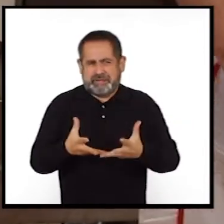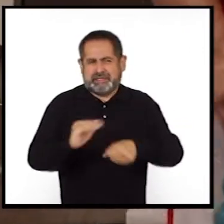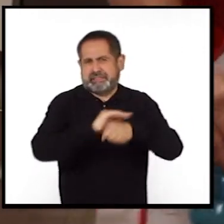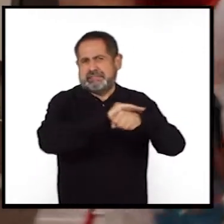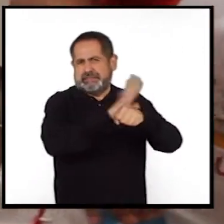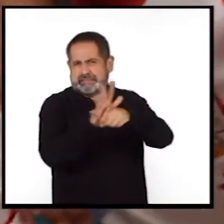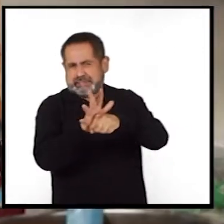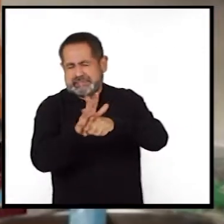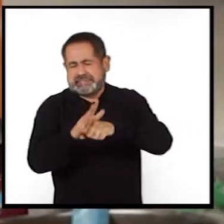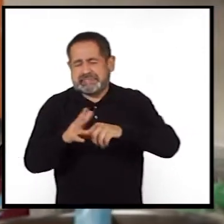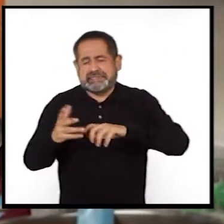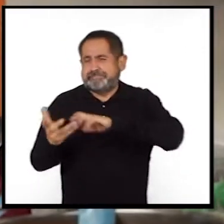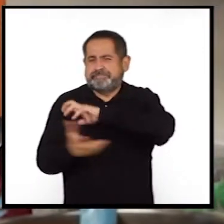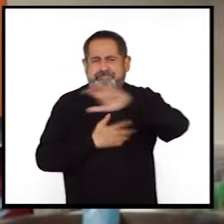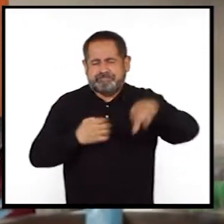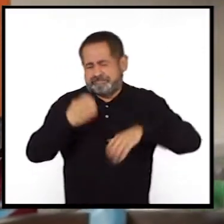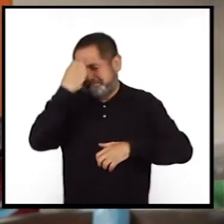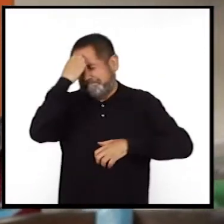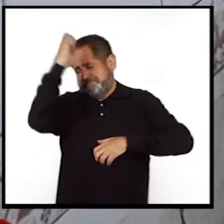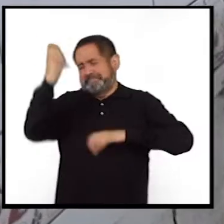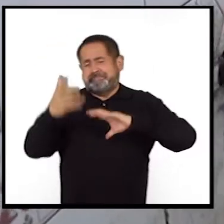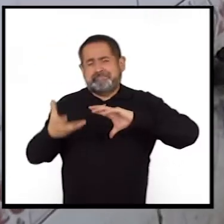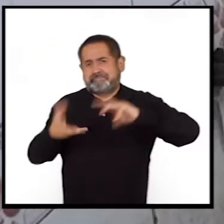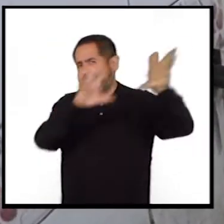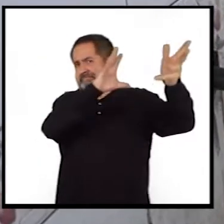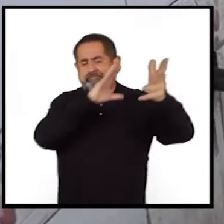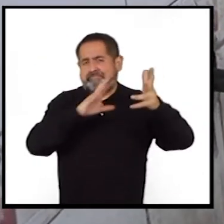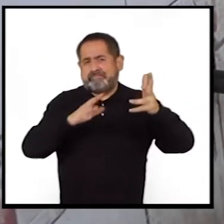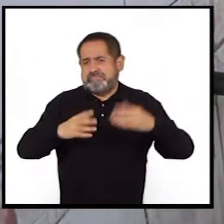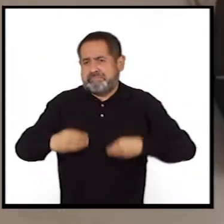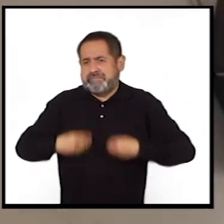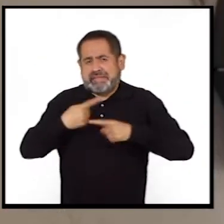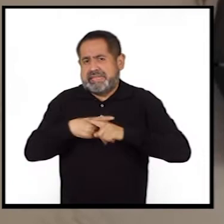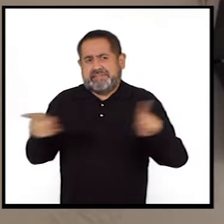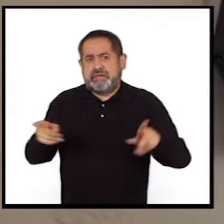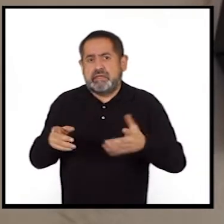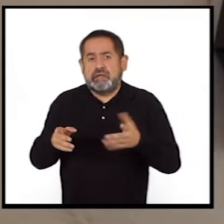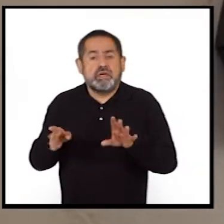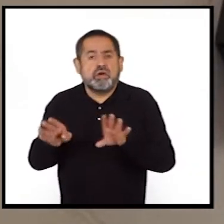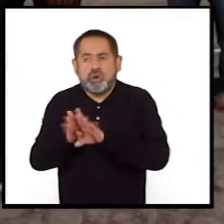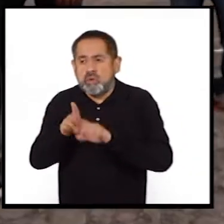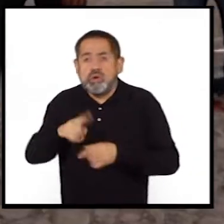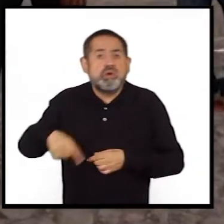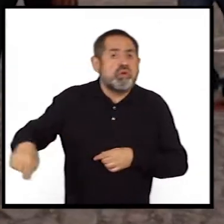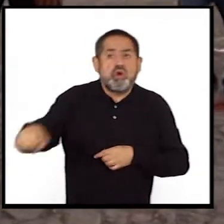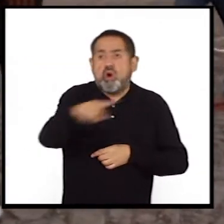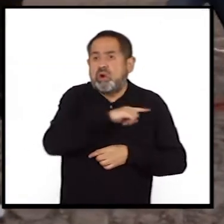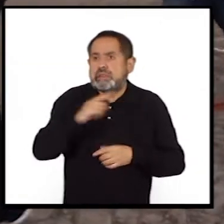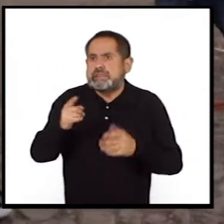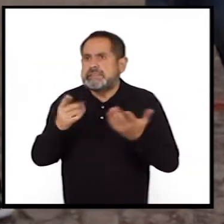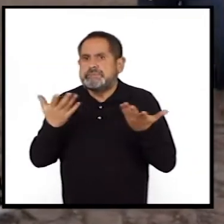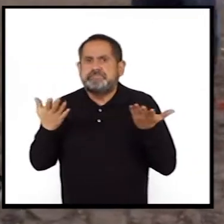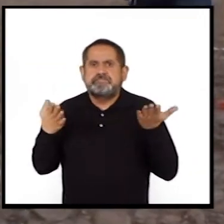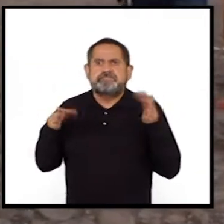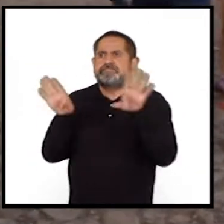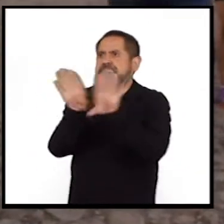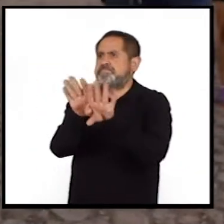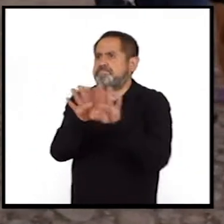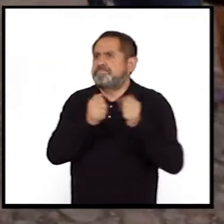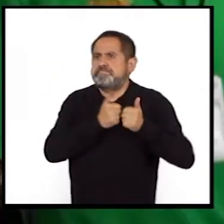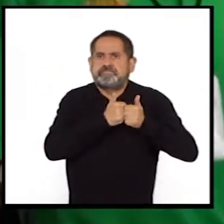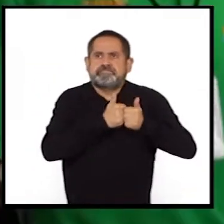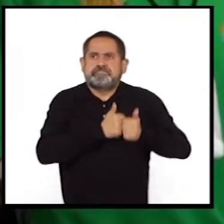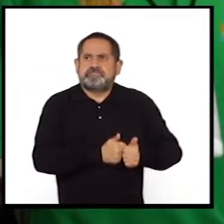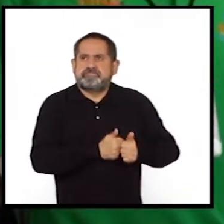el COVID-19 cambió nuestra vida, paralizando casi la totalidad de las actividades